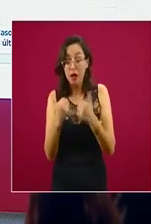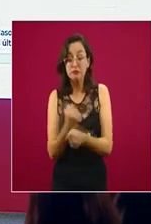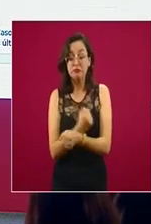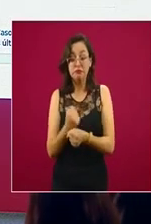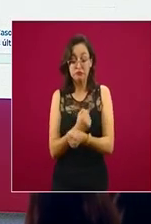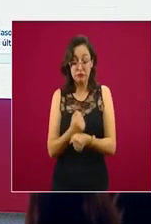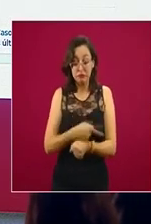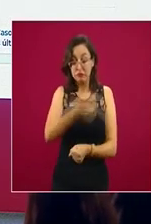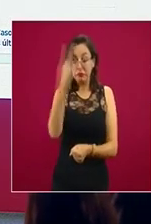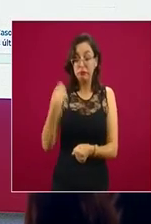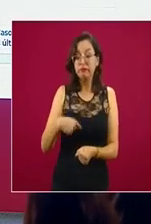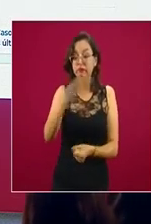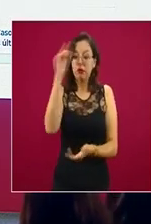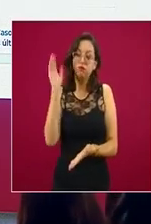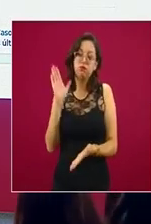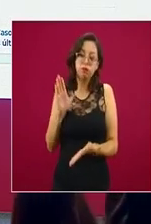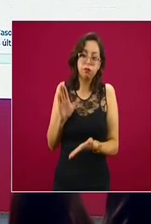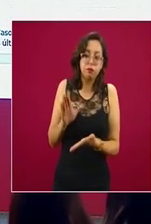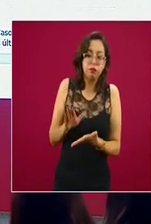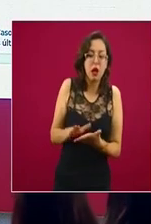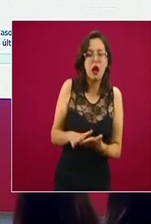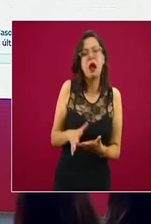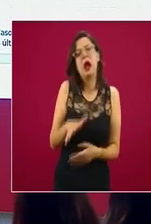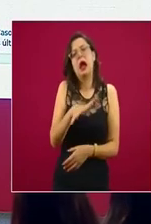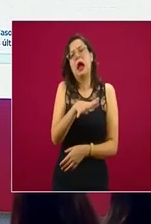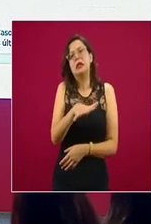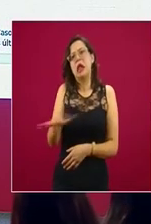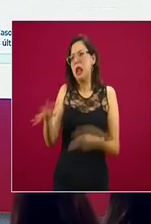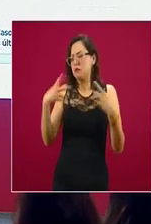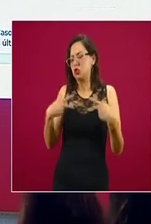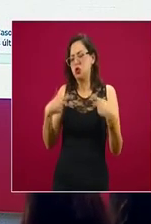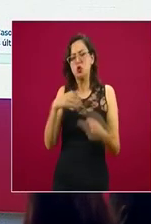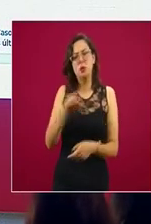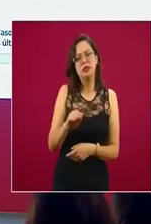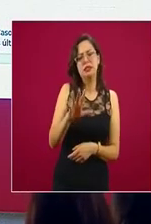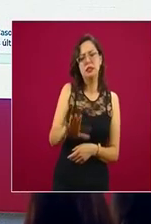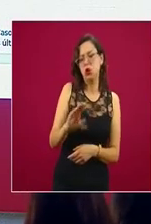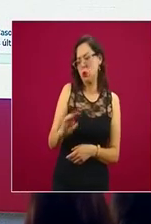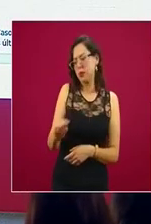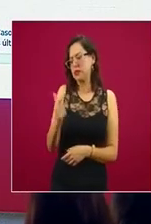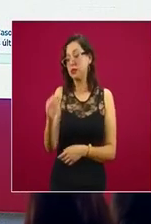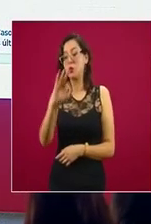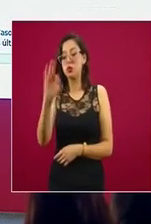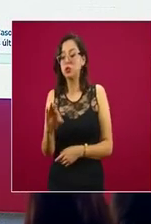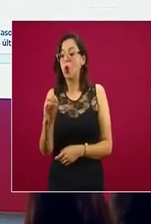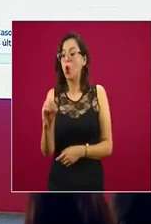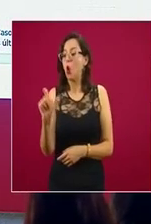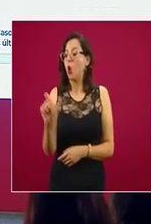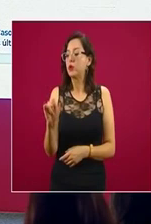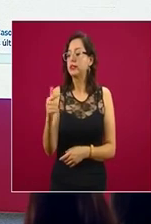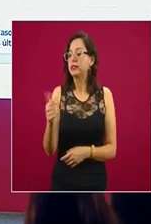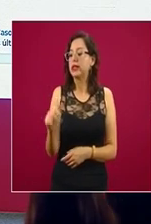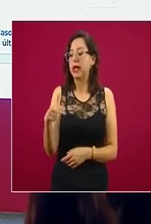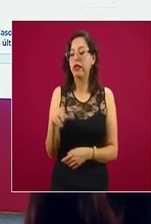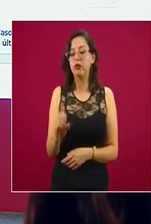una concentración habitual del 95 al 97% de oxígeno en la sangre. Esto varía de acuerdo a la